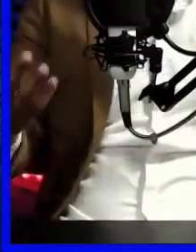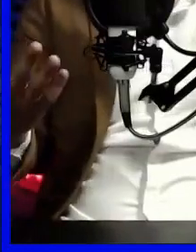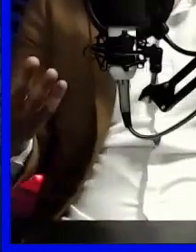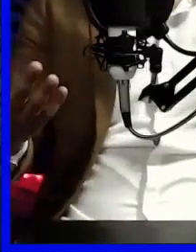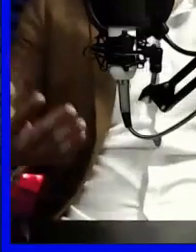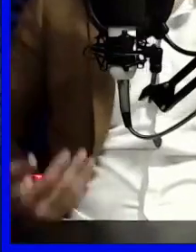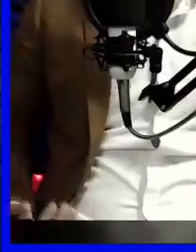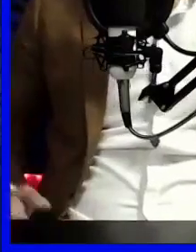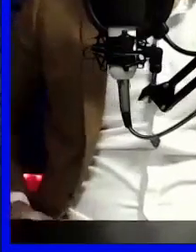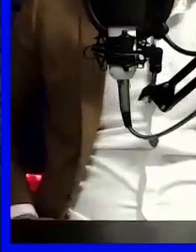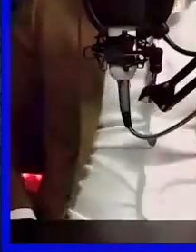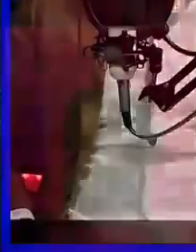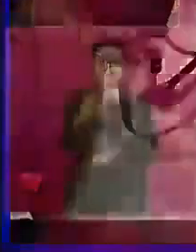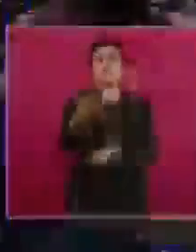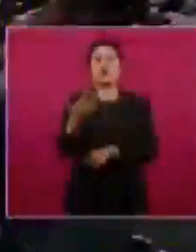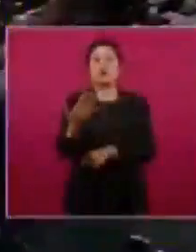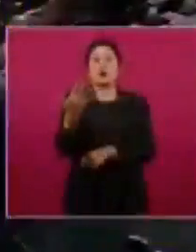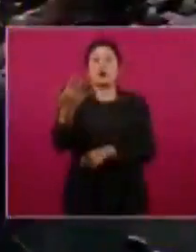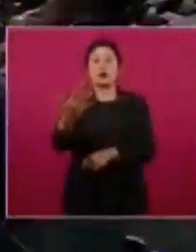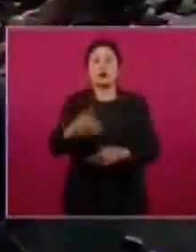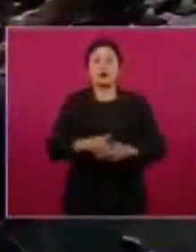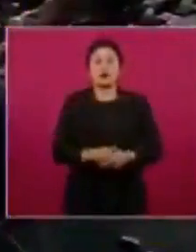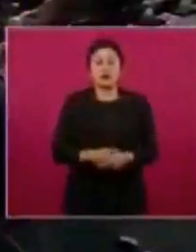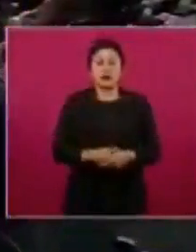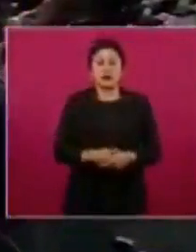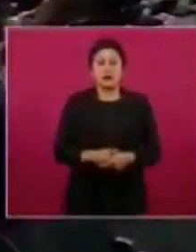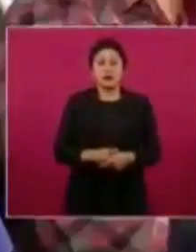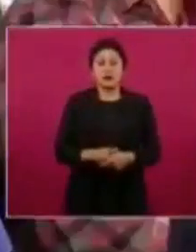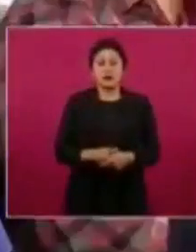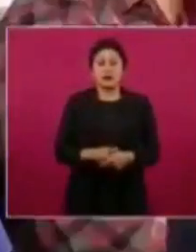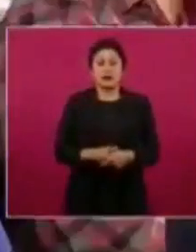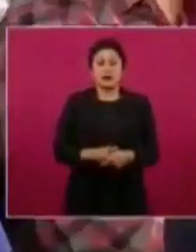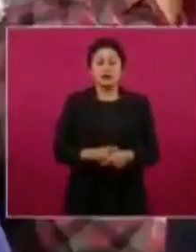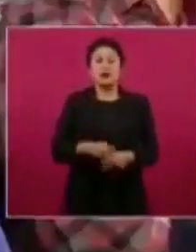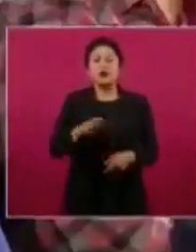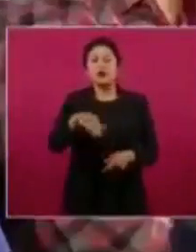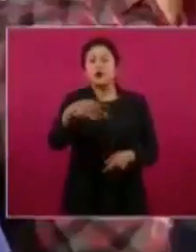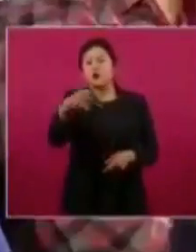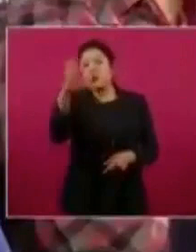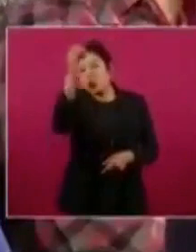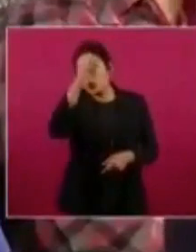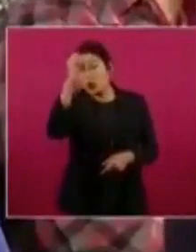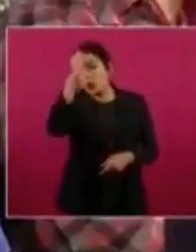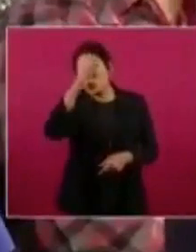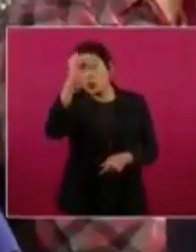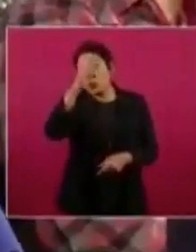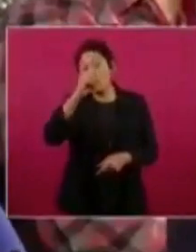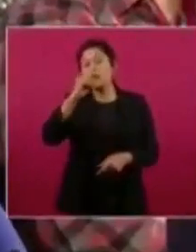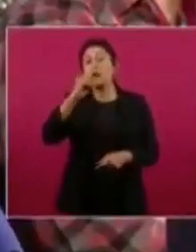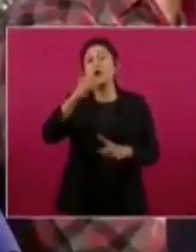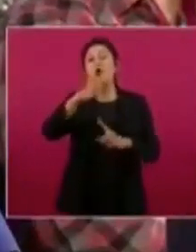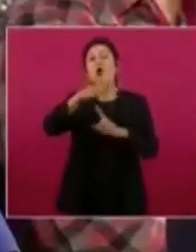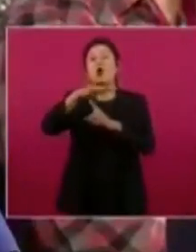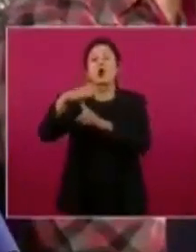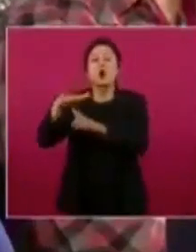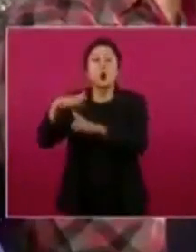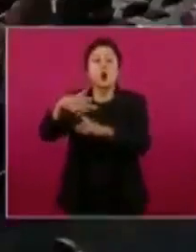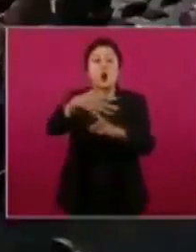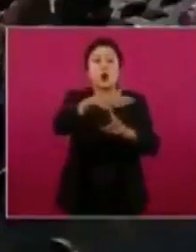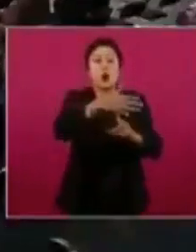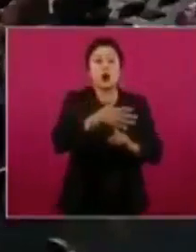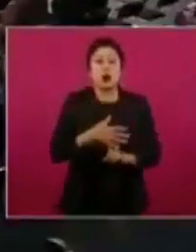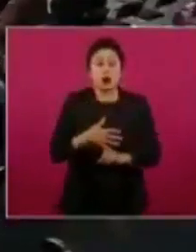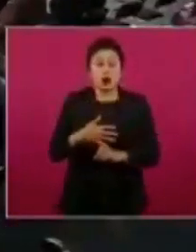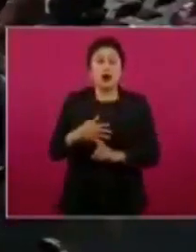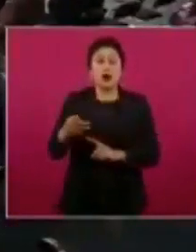respecto? Escuchamos. ...del uso de un helicóptero de la Marina para trasladar a la mascota del equipo Olmecas. Hoy me informó